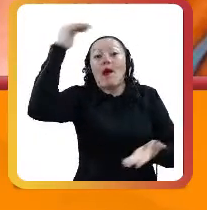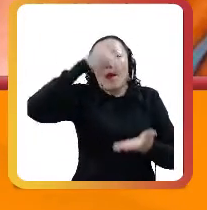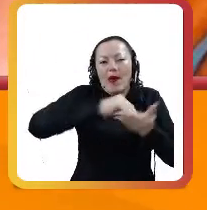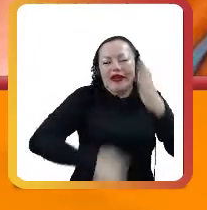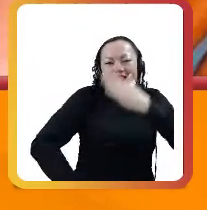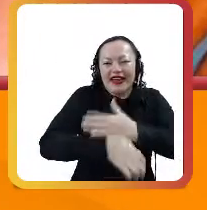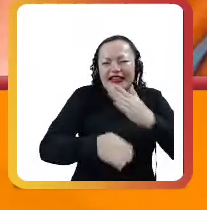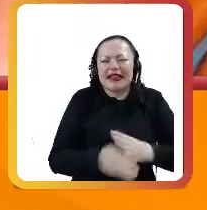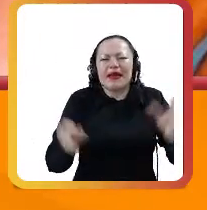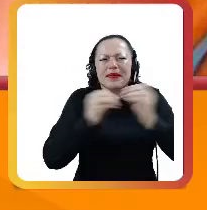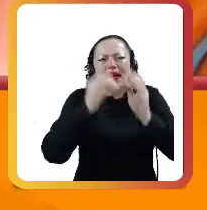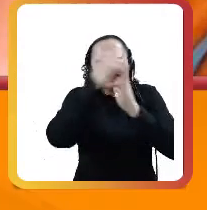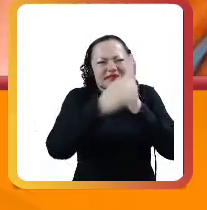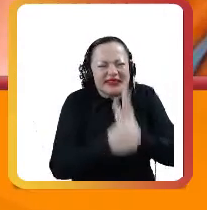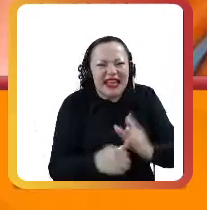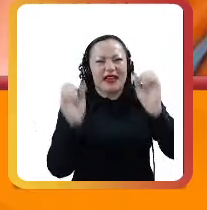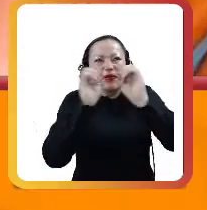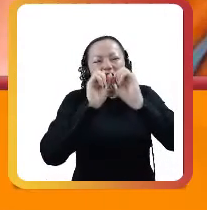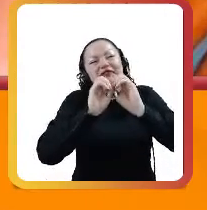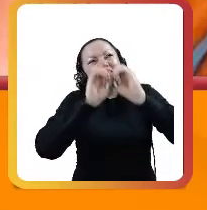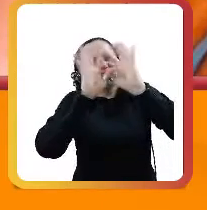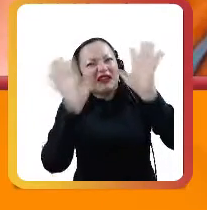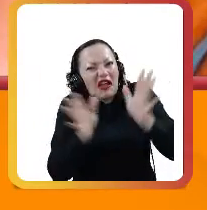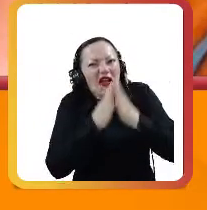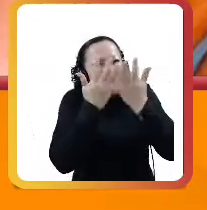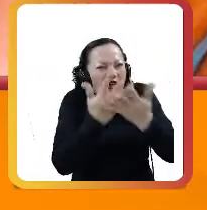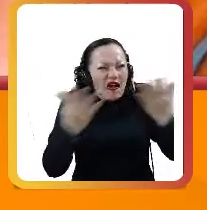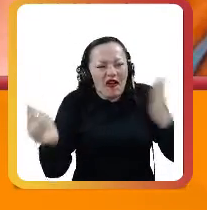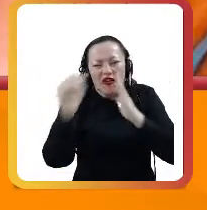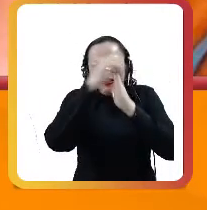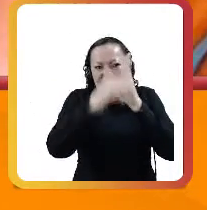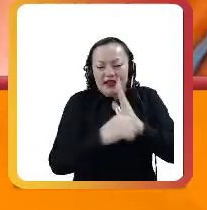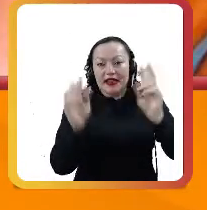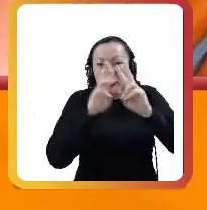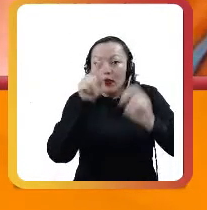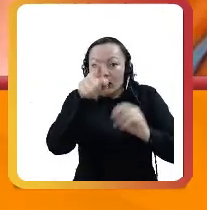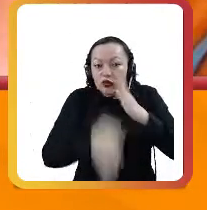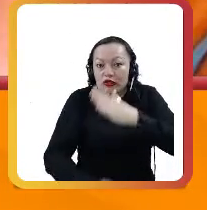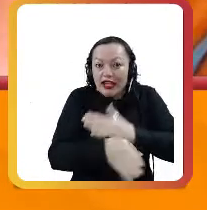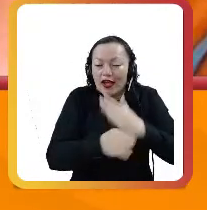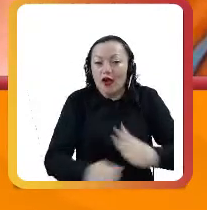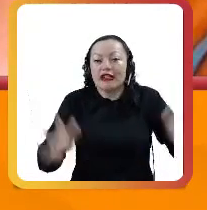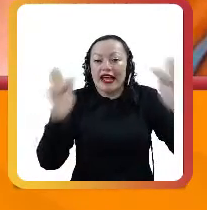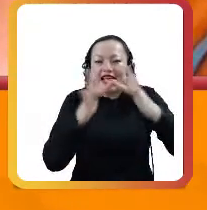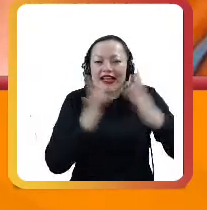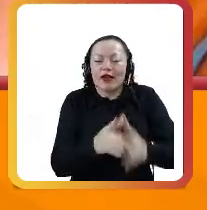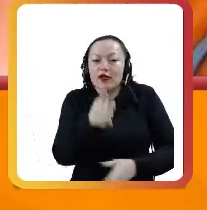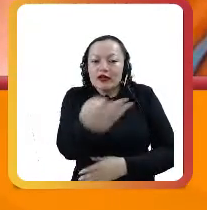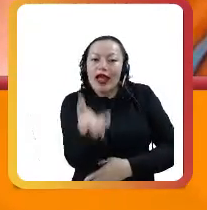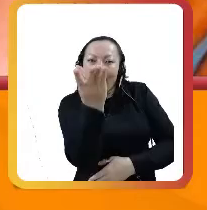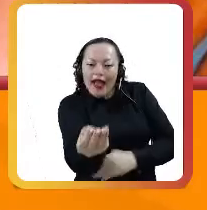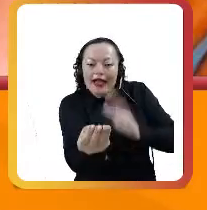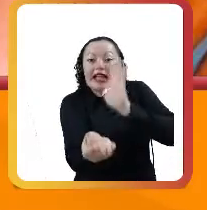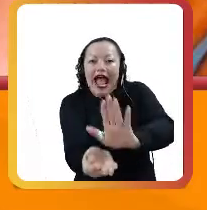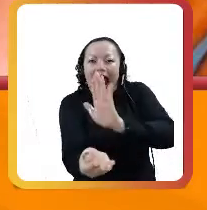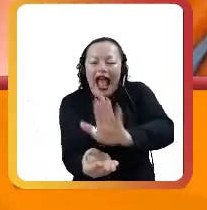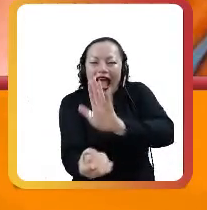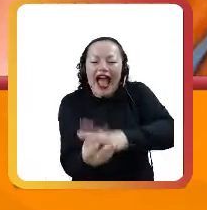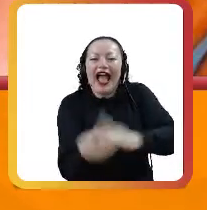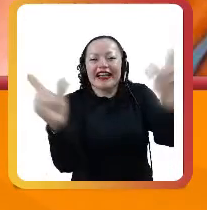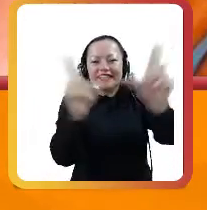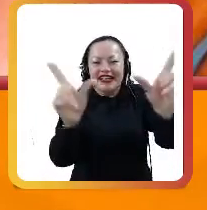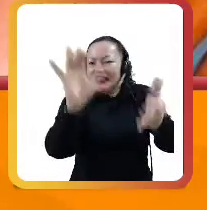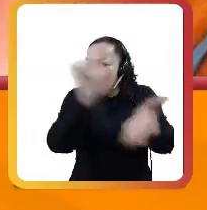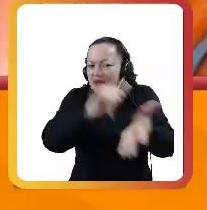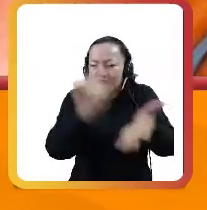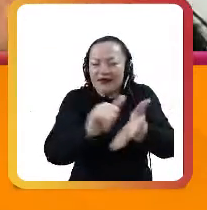regresamos con más daticos, más tipsitos, más cositas, para que ustedes no se nos muevan. quieto, no coja de control. Caca, nené, quieto,